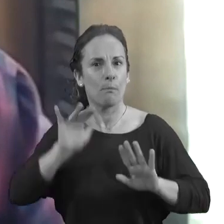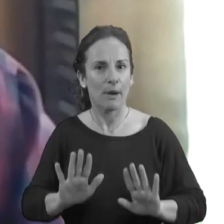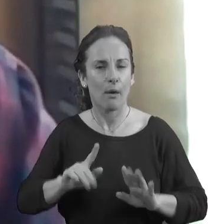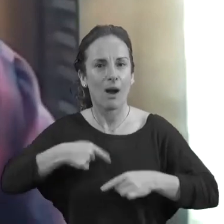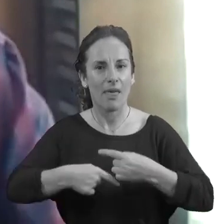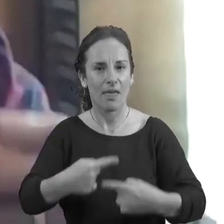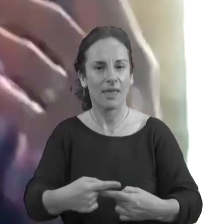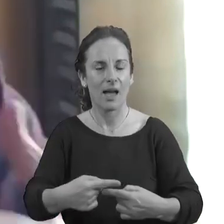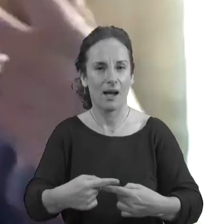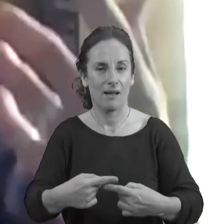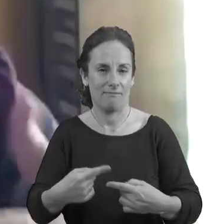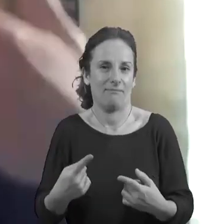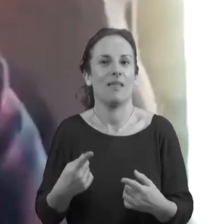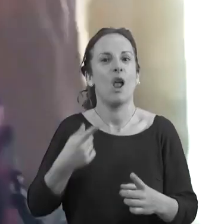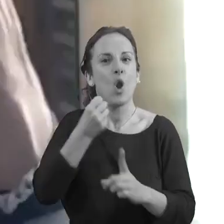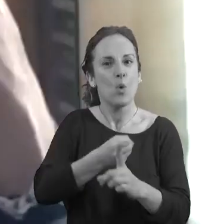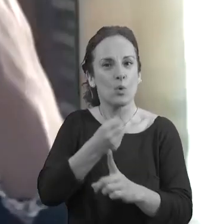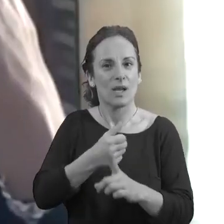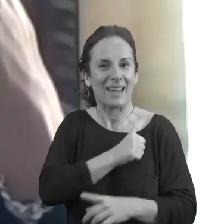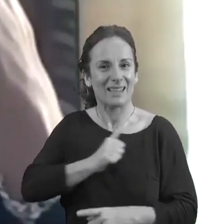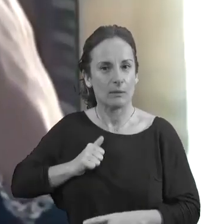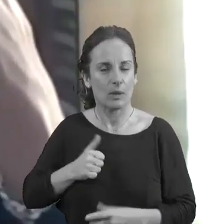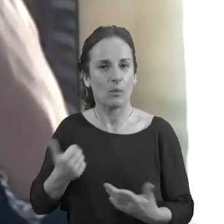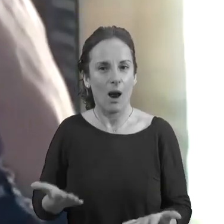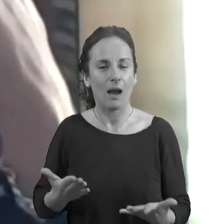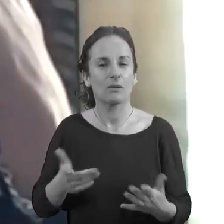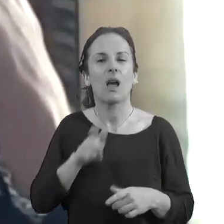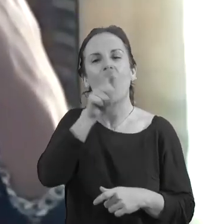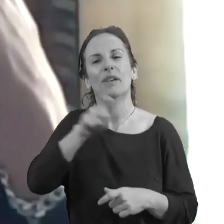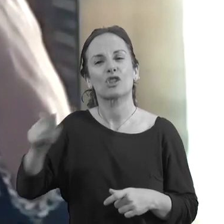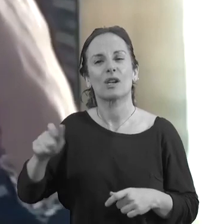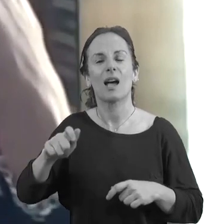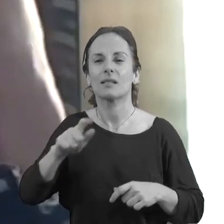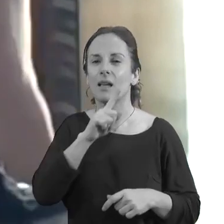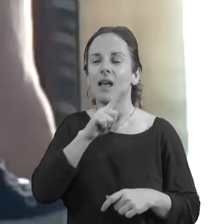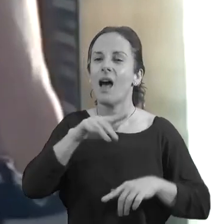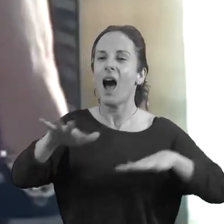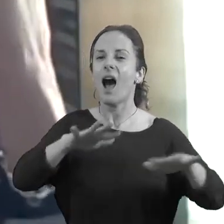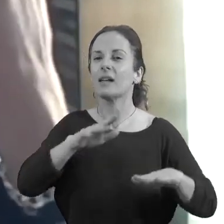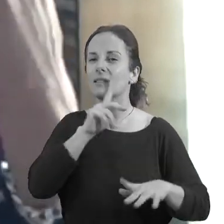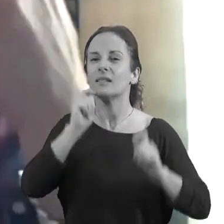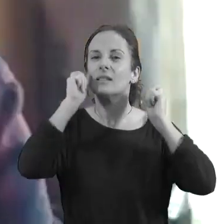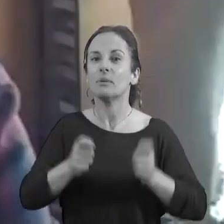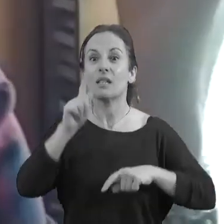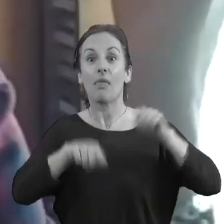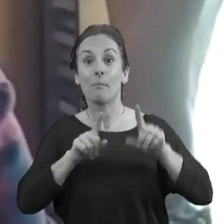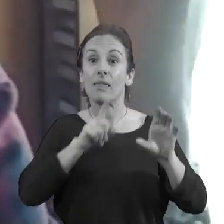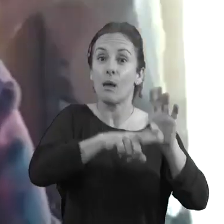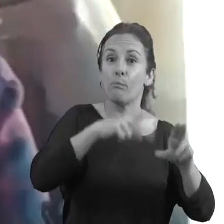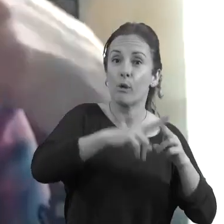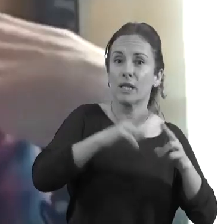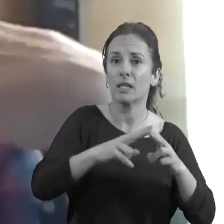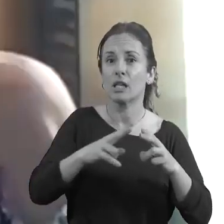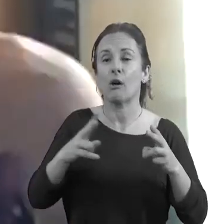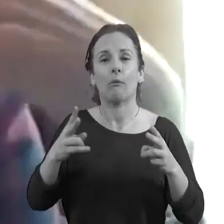Así que creo que en los últimos años ya le hemos dado vueltas a esto de la gente activista no es solo la de los grupos políticos, hay muchas formas de activismo